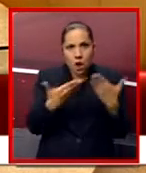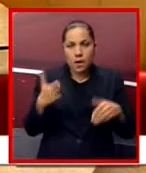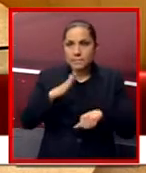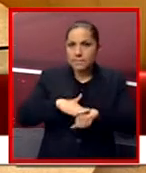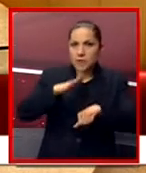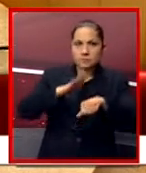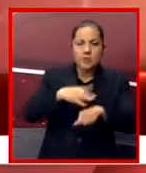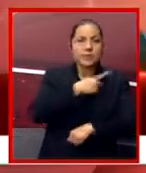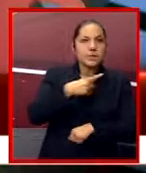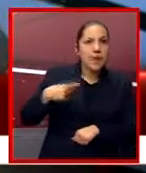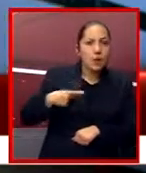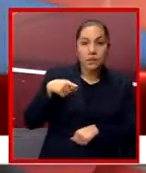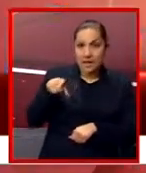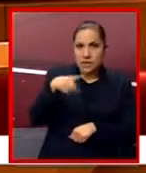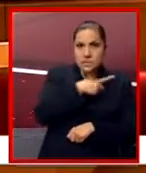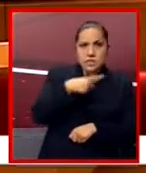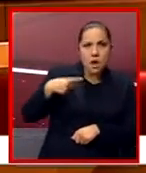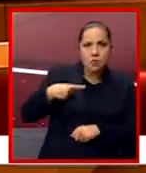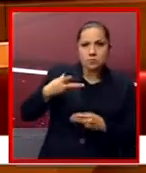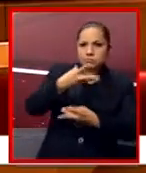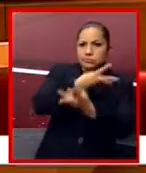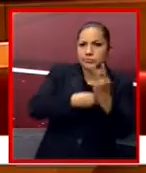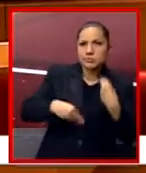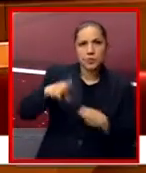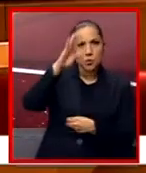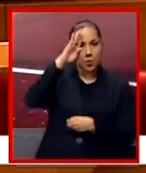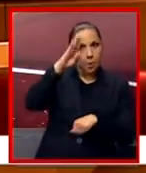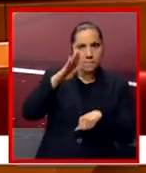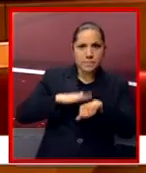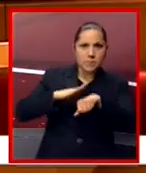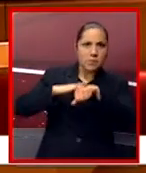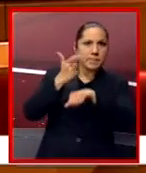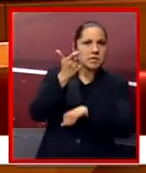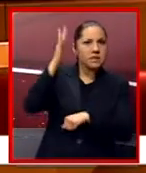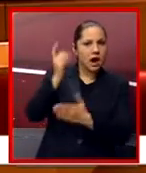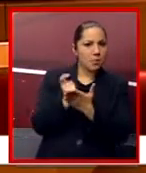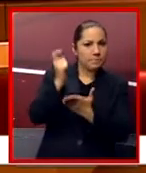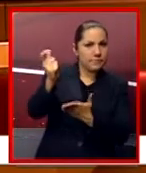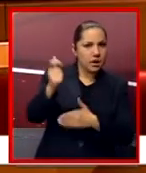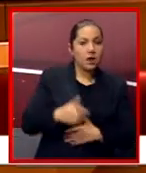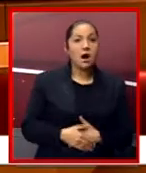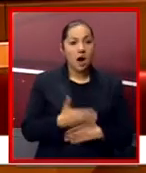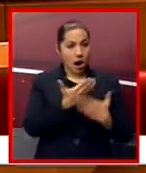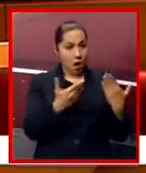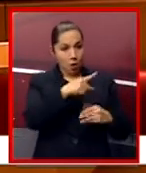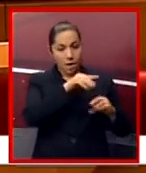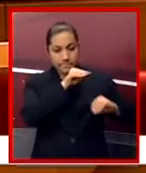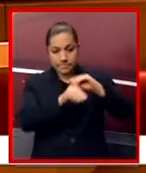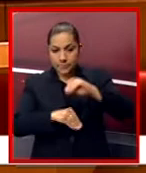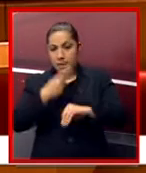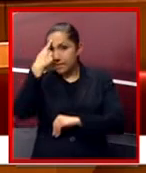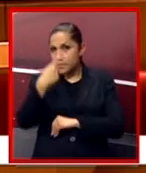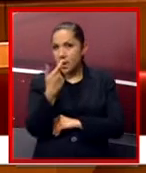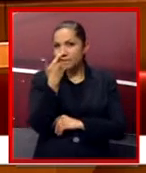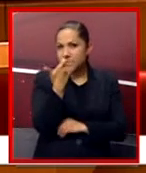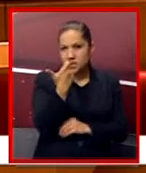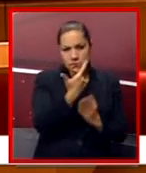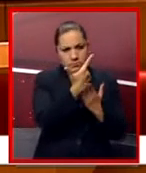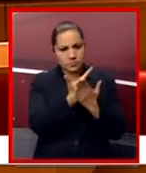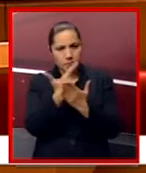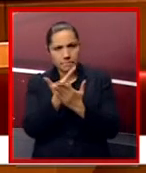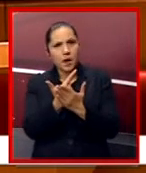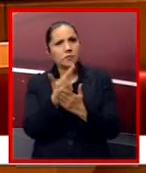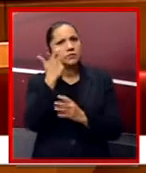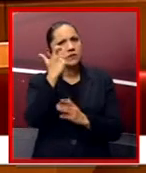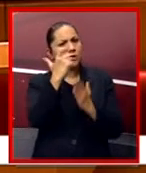deuda más cara. Por lo menos garantizan el blindaje financiero para el siguiente año. Nuestro voto no